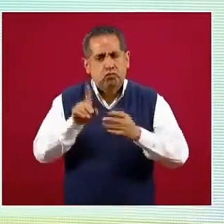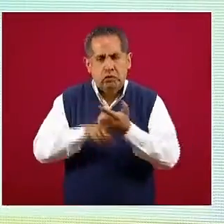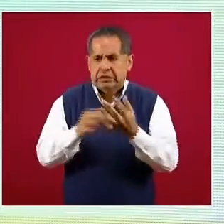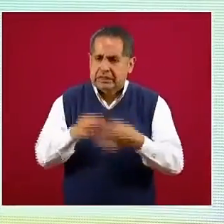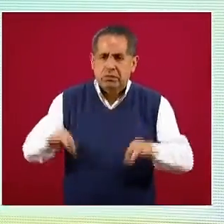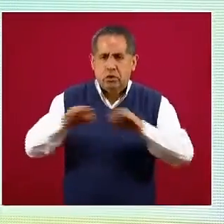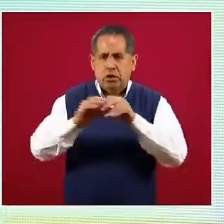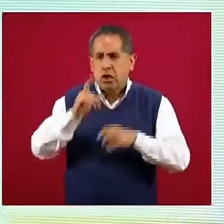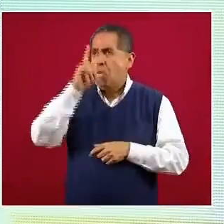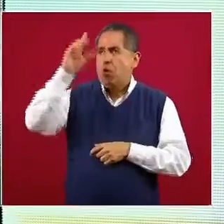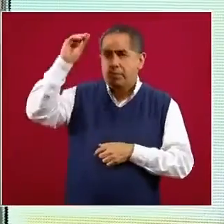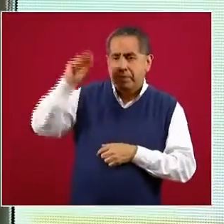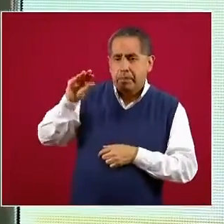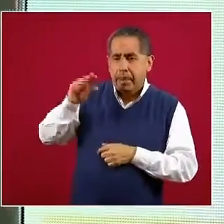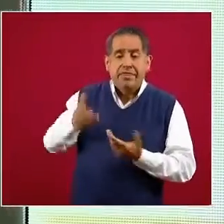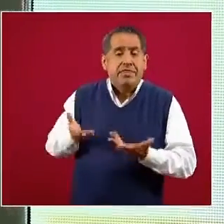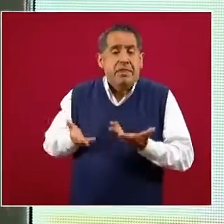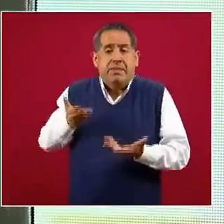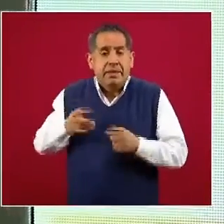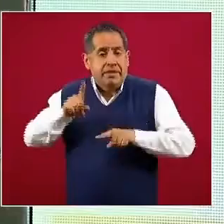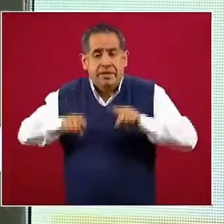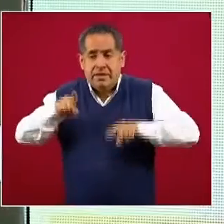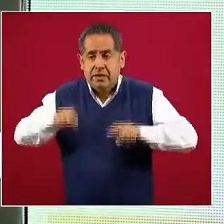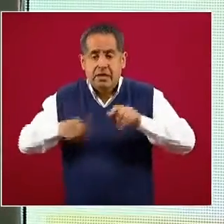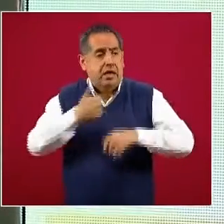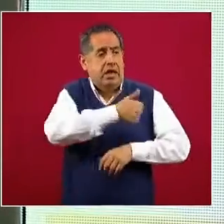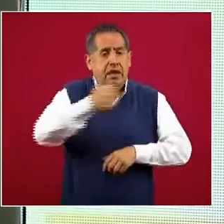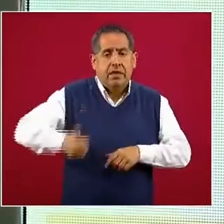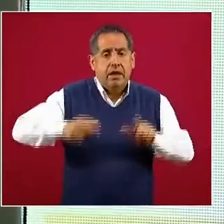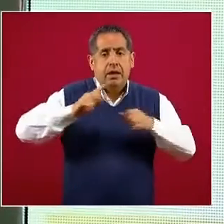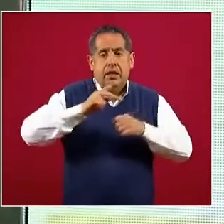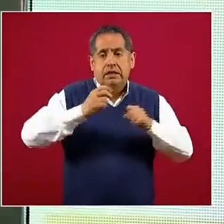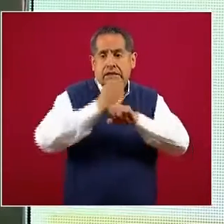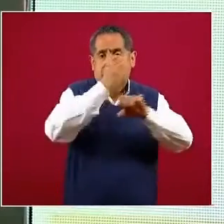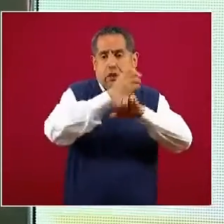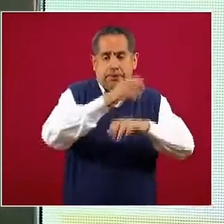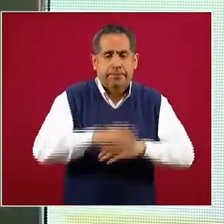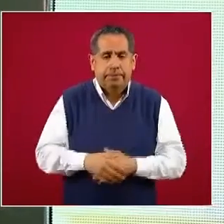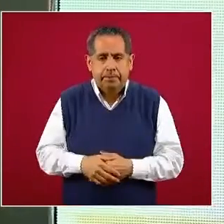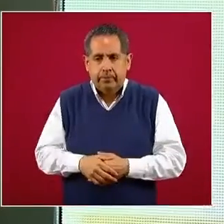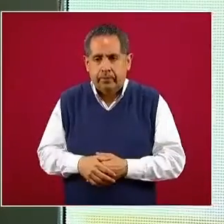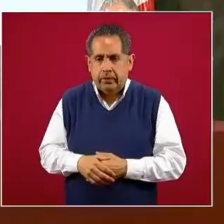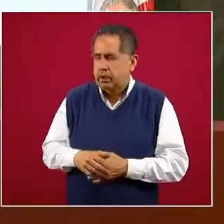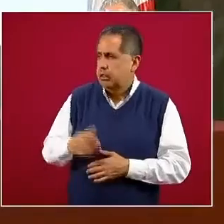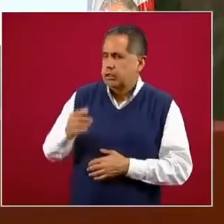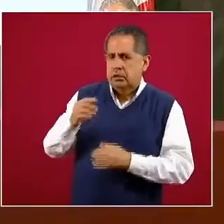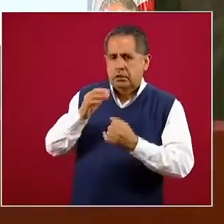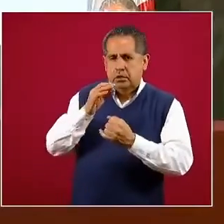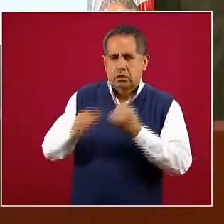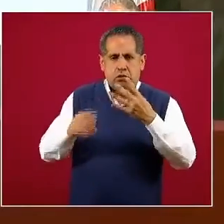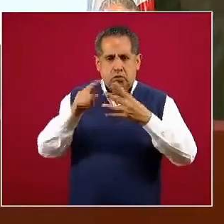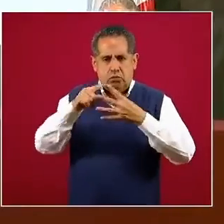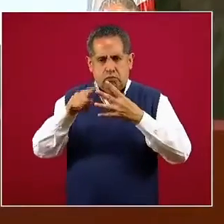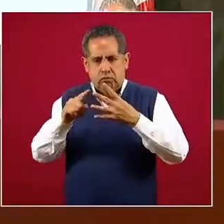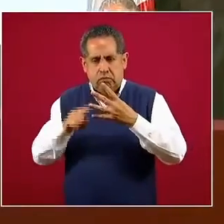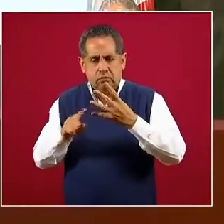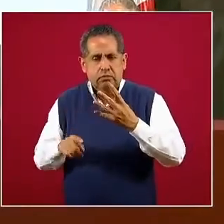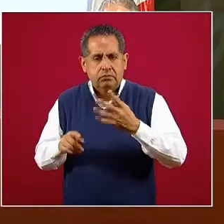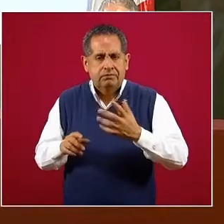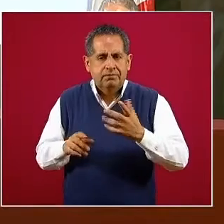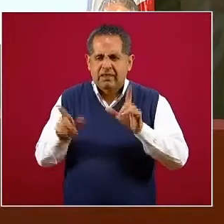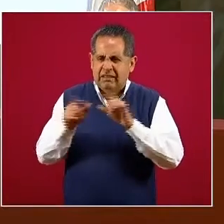lunes y durante la siguiente quincena los estados de acuerdo a esta evaluación. En este